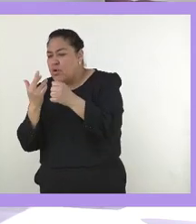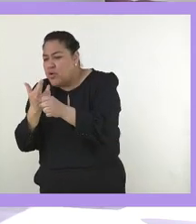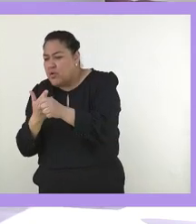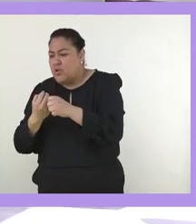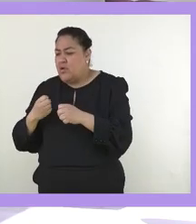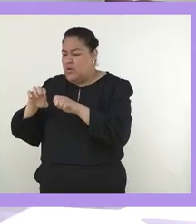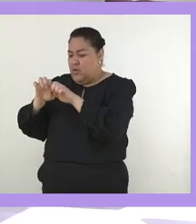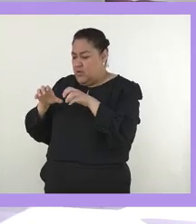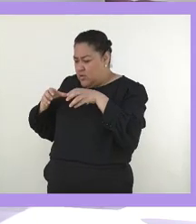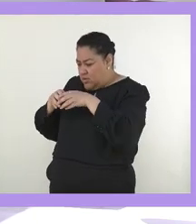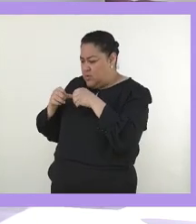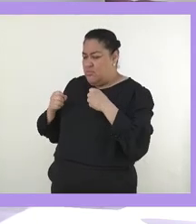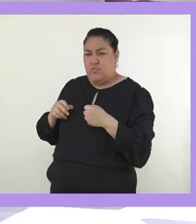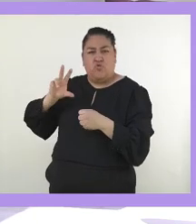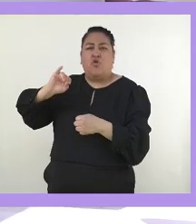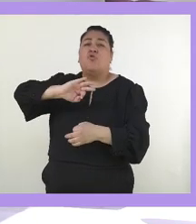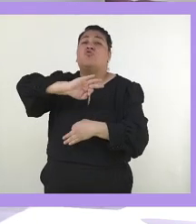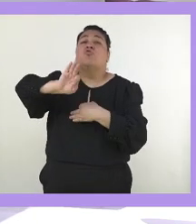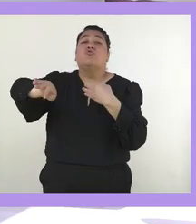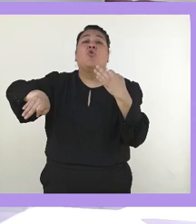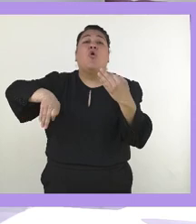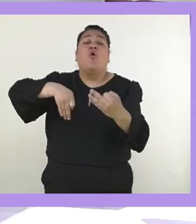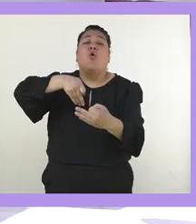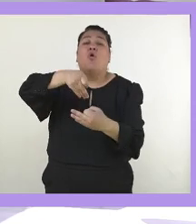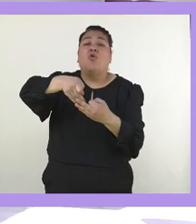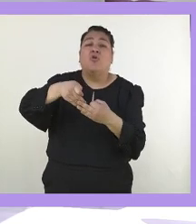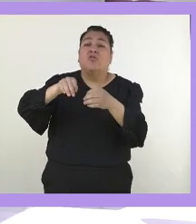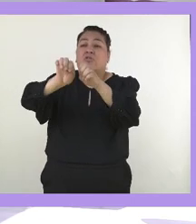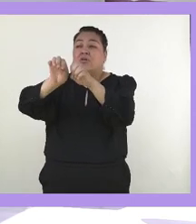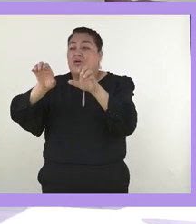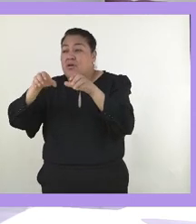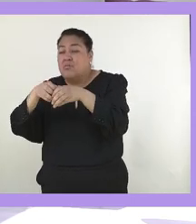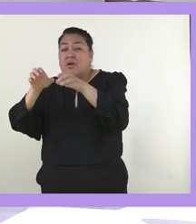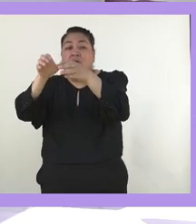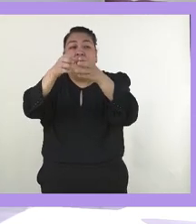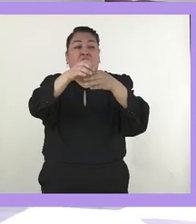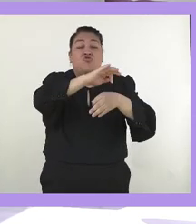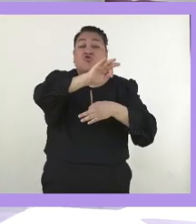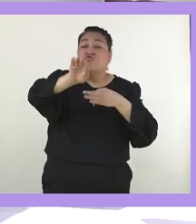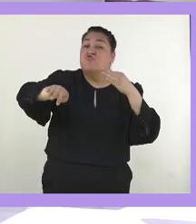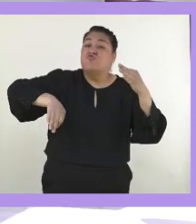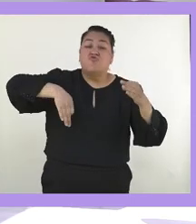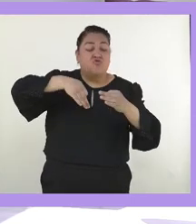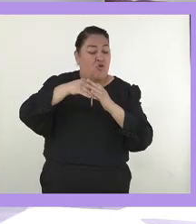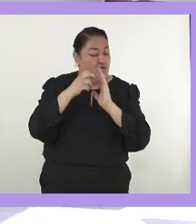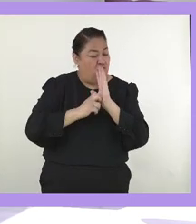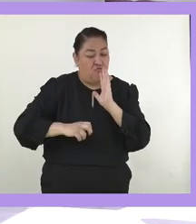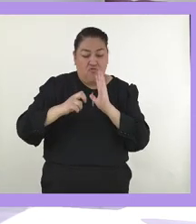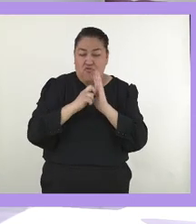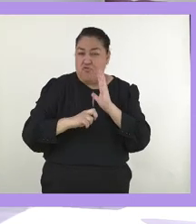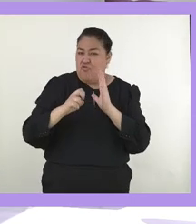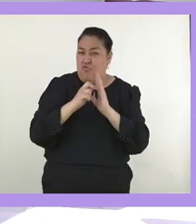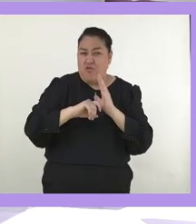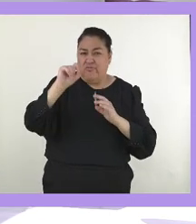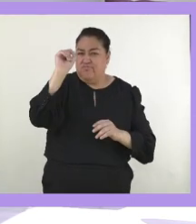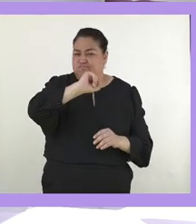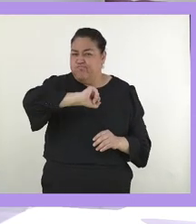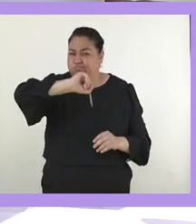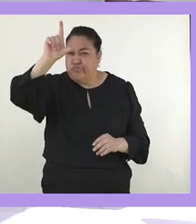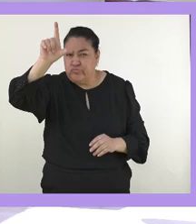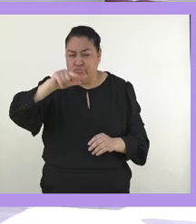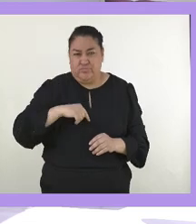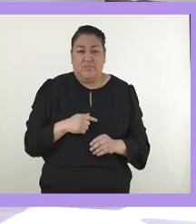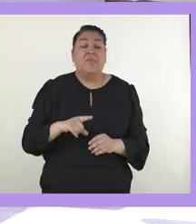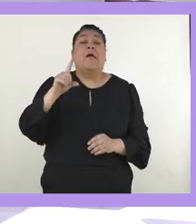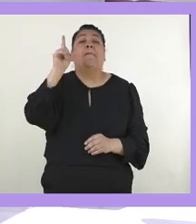técnicos son los clubes es todo el fútbol femenil se tiene que nacionalizar es el manejo profesional del fútbol